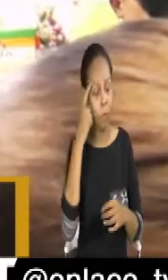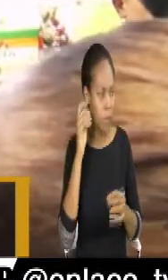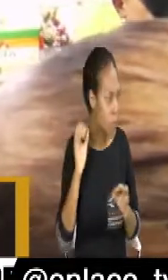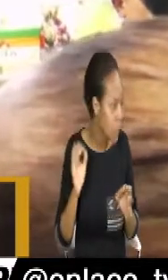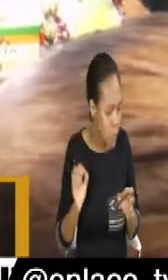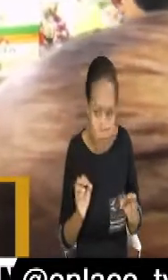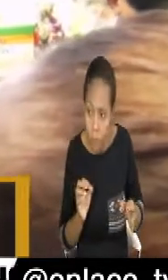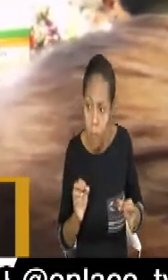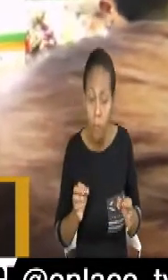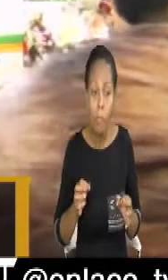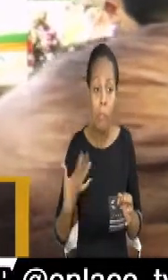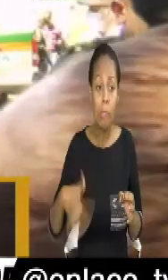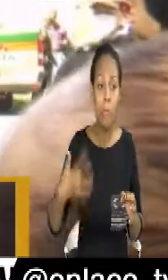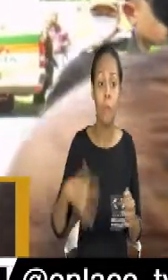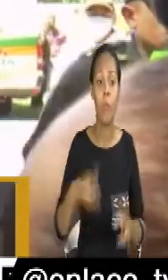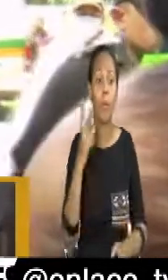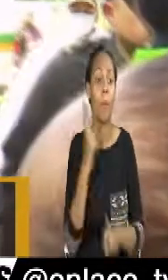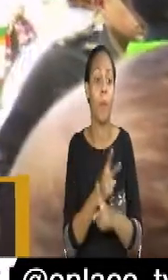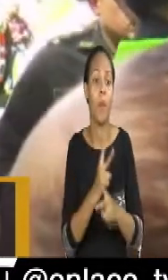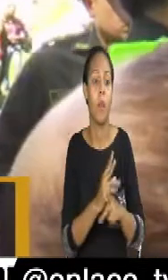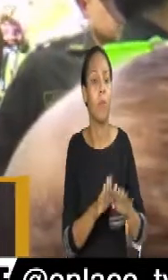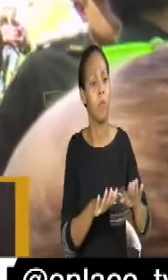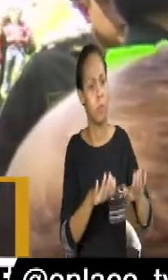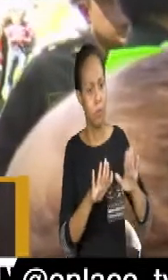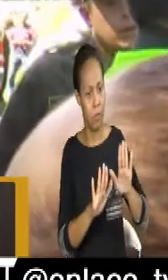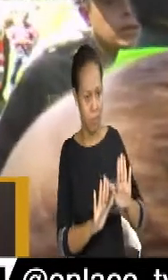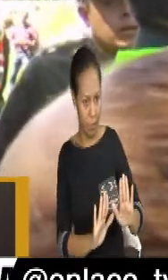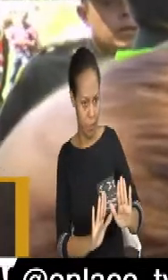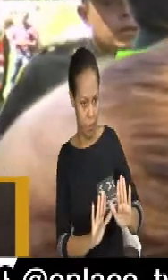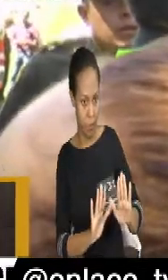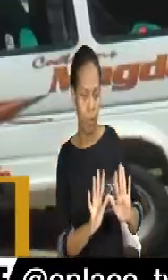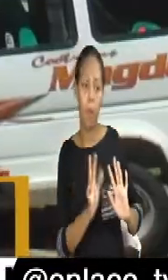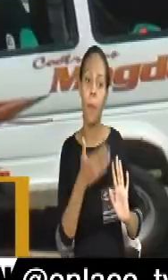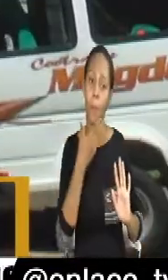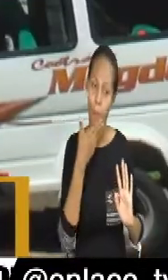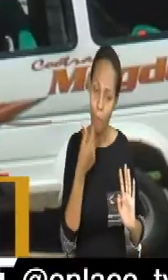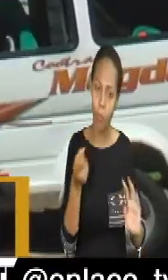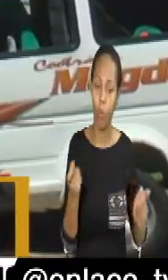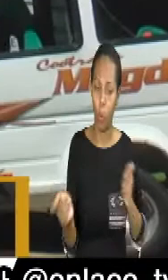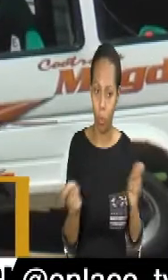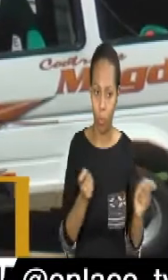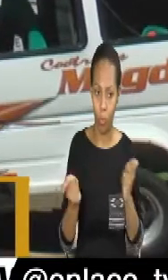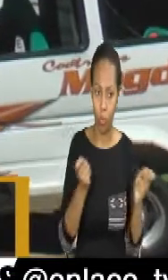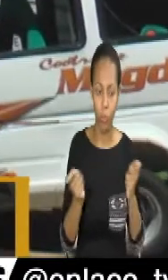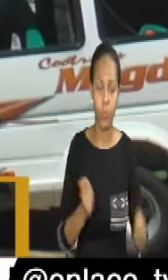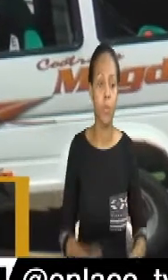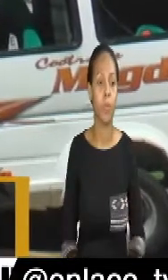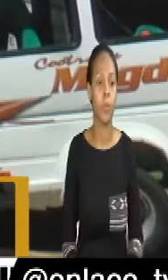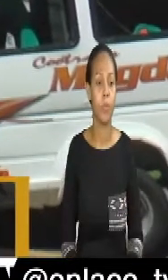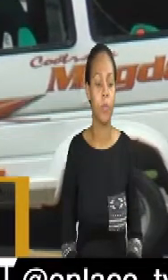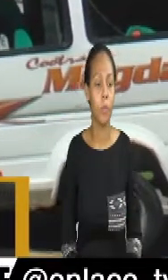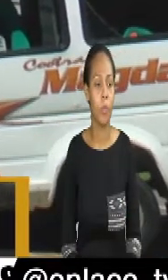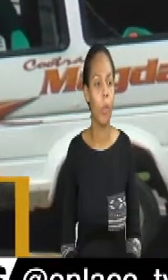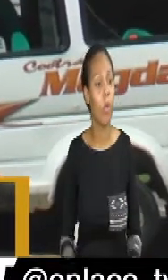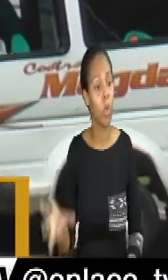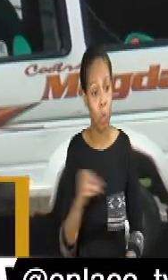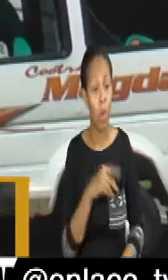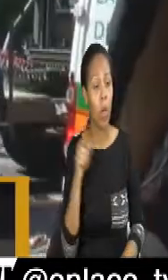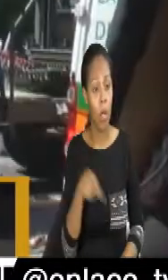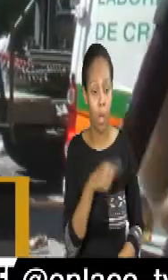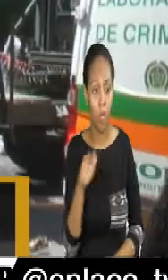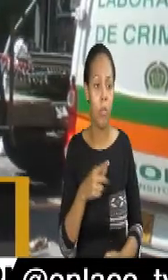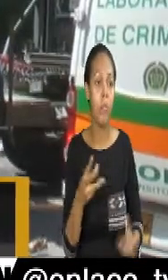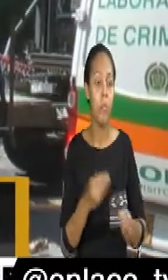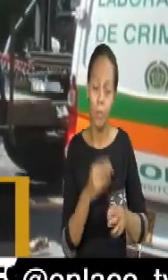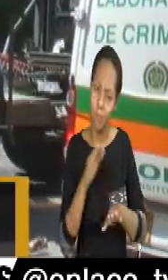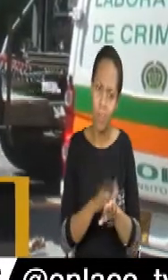responsabilidad de hacer la seguridad vial, la hacemos todos y cada uno de los colombianos con nuestra actitud. El funcionario habló sobre la responsabilidad que tiene su agencia en salvar